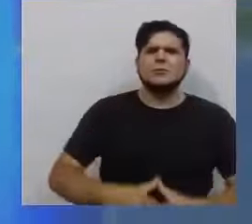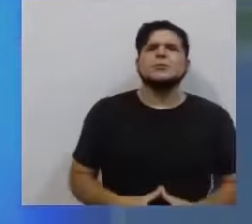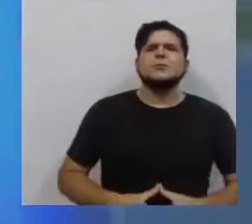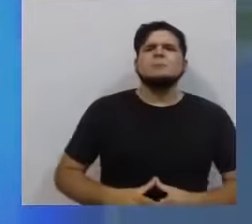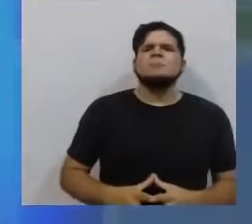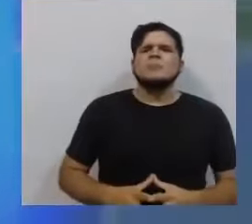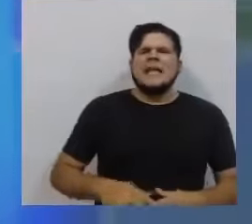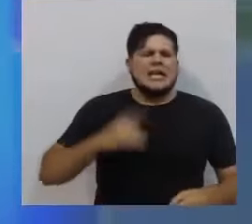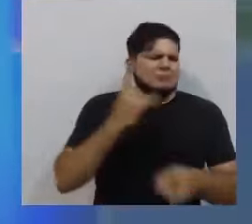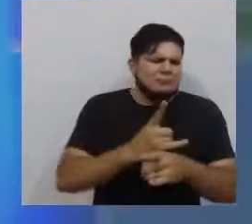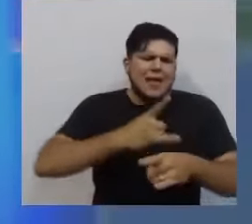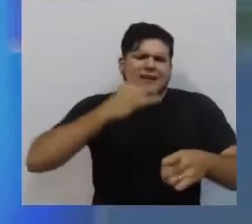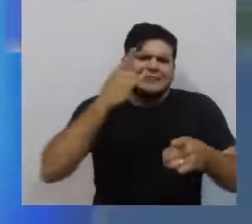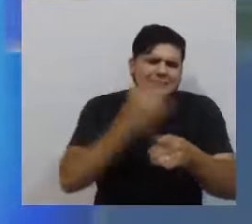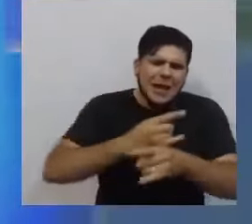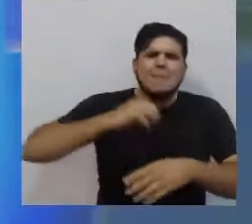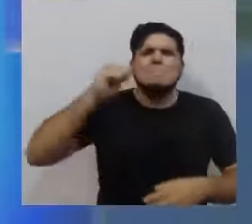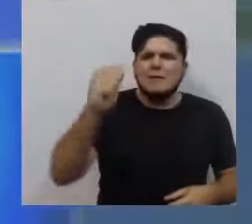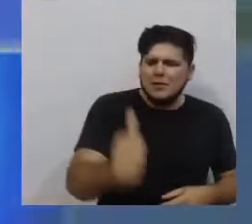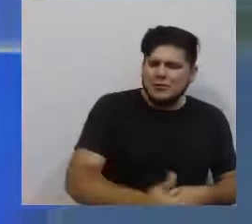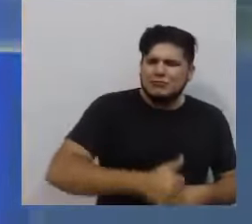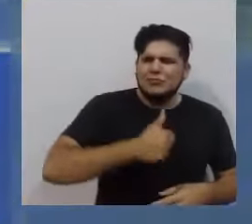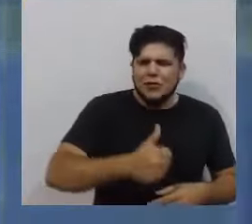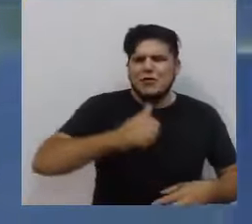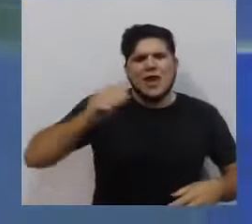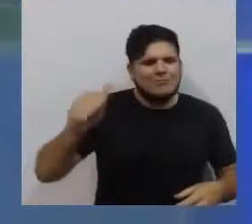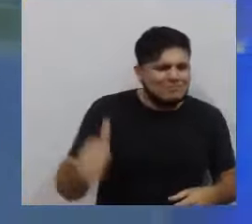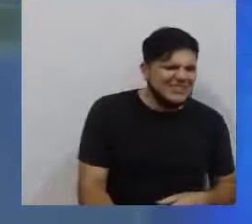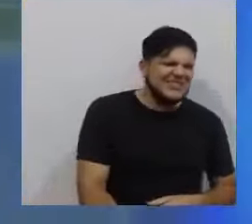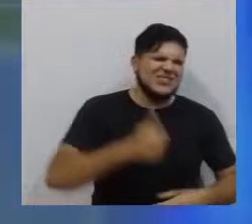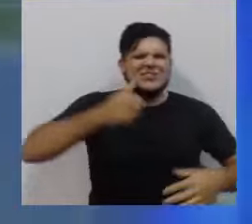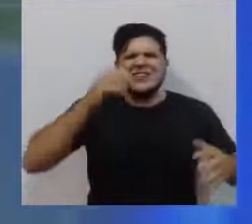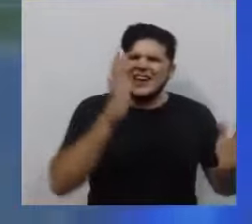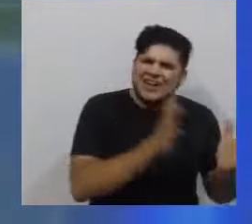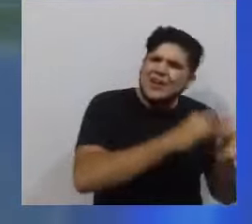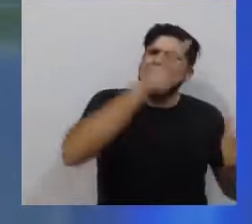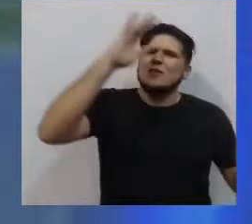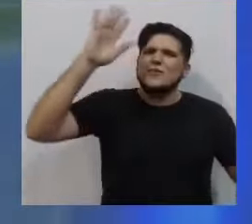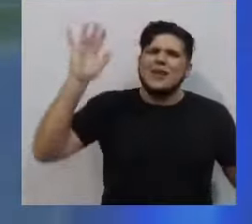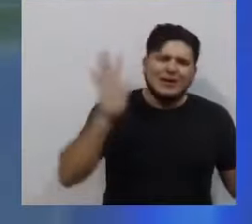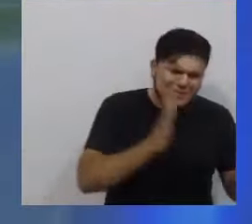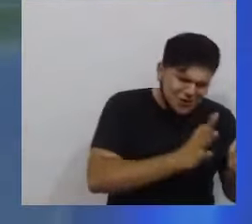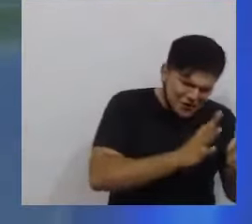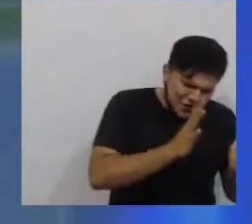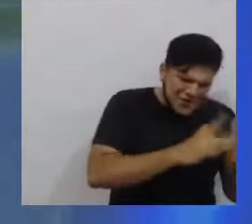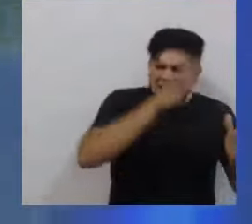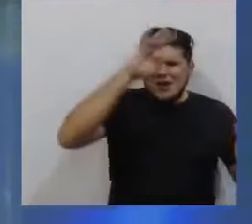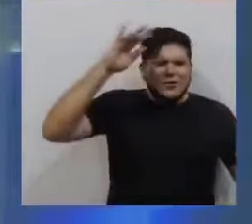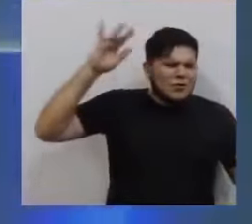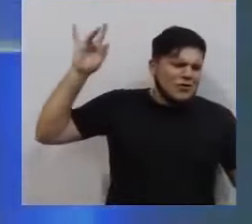de gloria en gloria y de victoria en victoria aleluya ese es el dios que tenemos